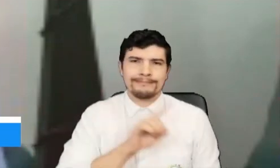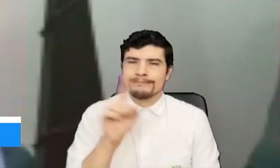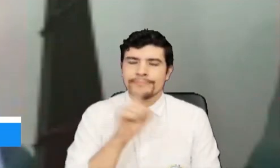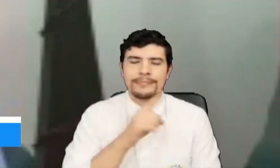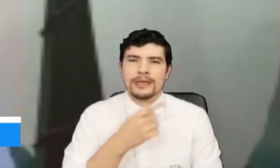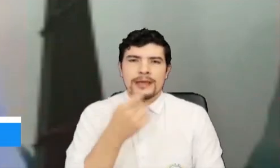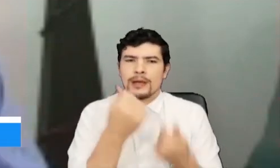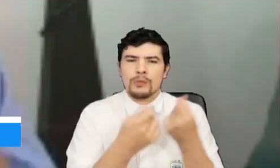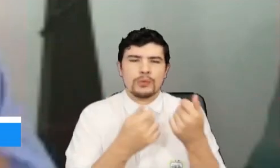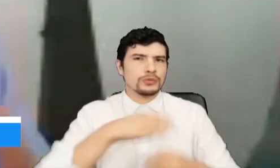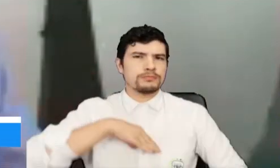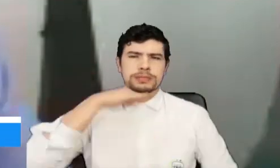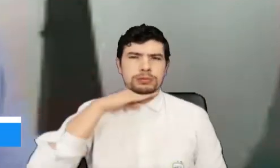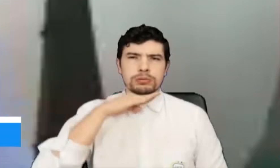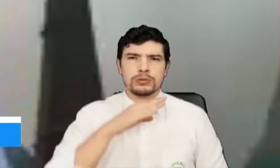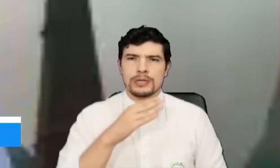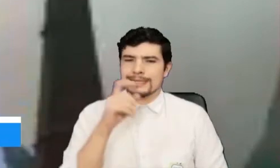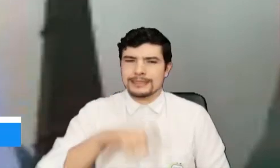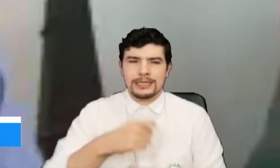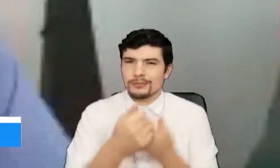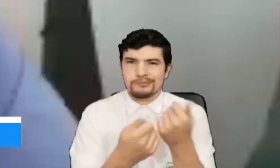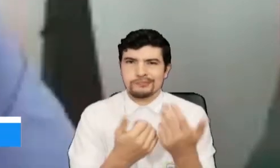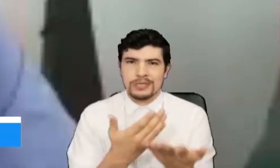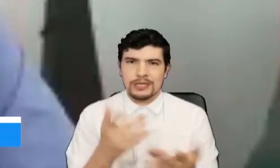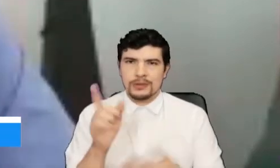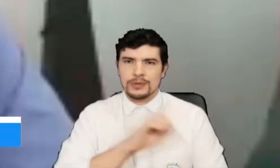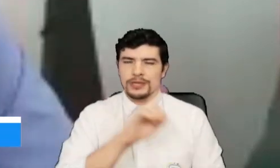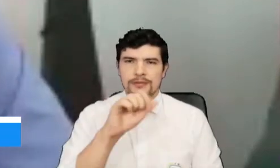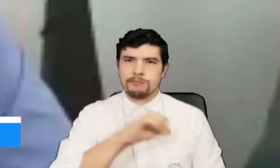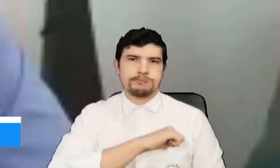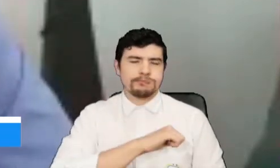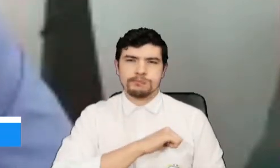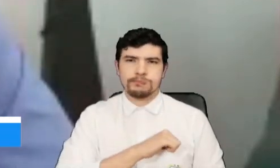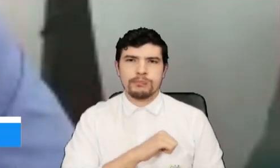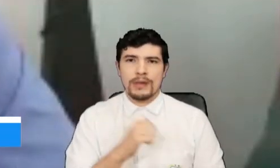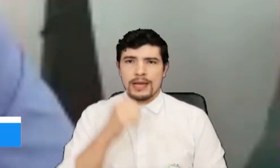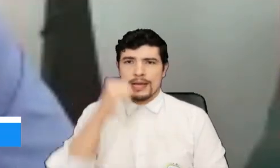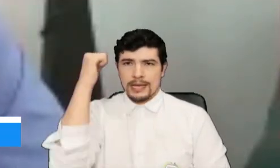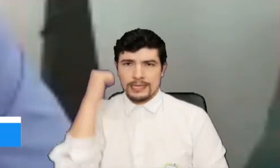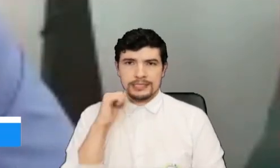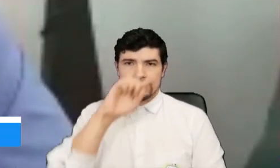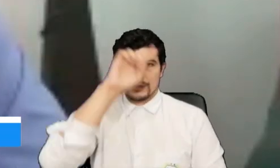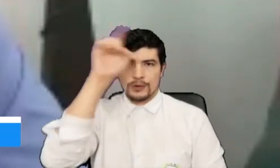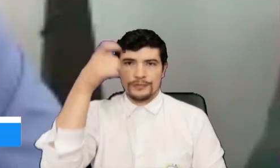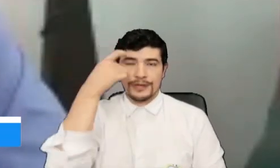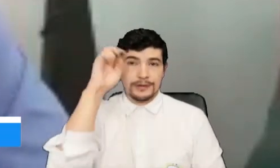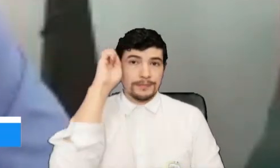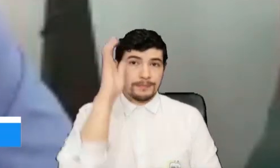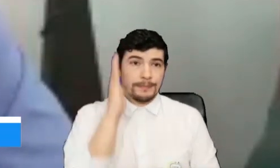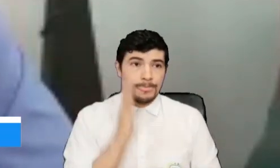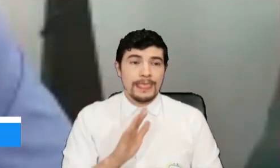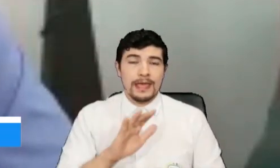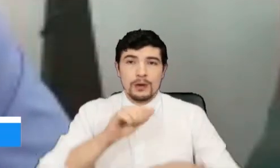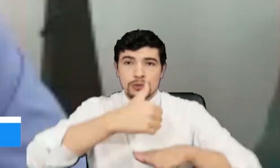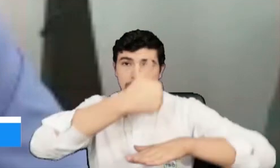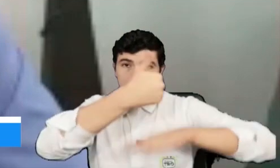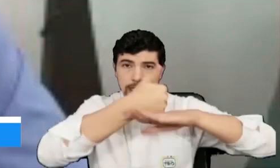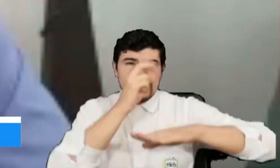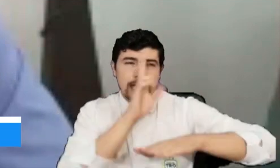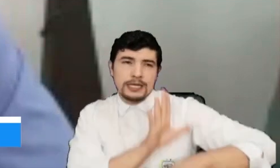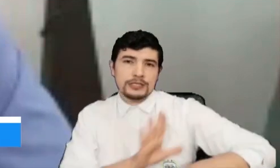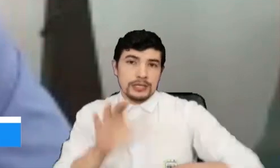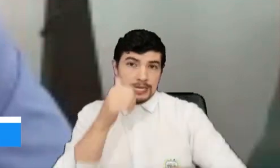también a hacer algún proceso inicial. Ayer tuvimos una reunión con las autoridades nacionales, pero está claro que